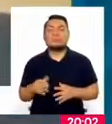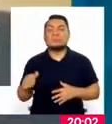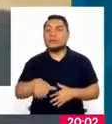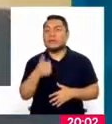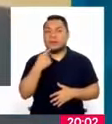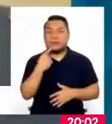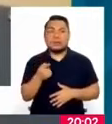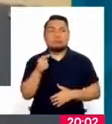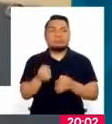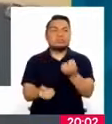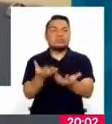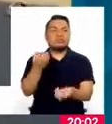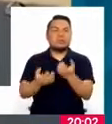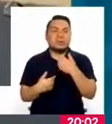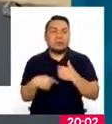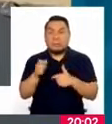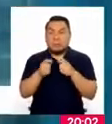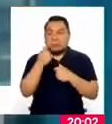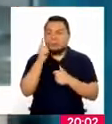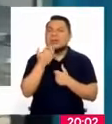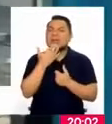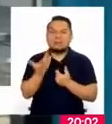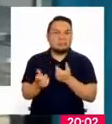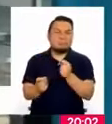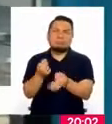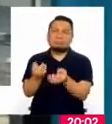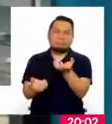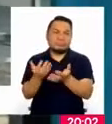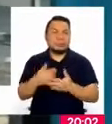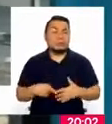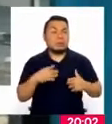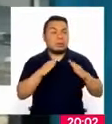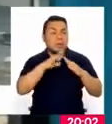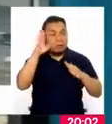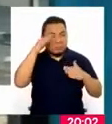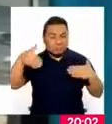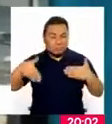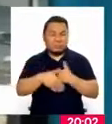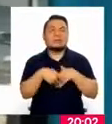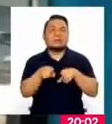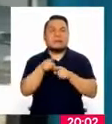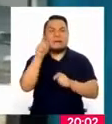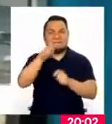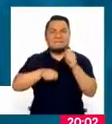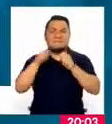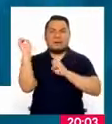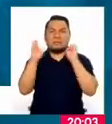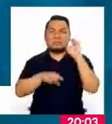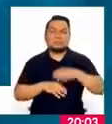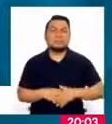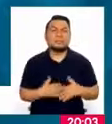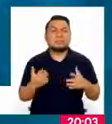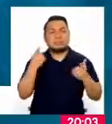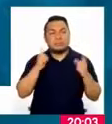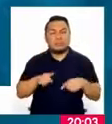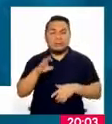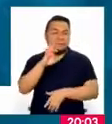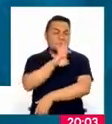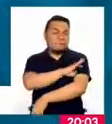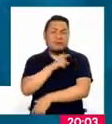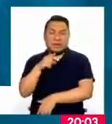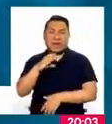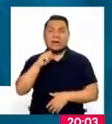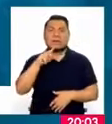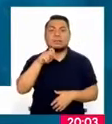Otros fueron quemados por desconocidos. La sede de la comisaría de carreteras también fue atacada. De acuerdo al fiscal de